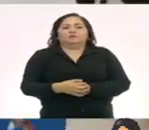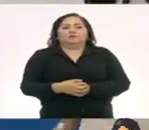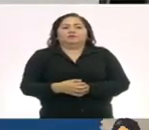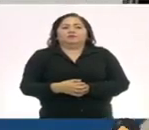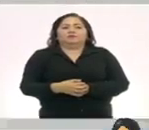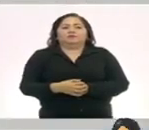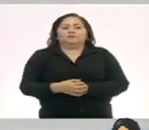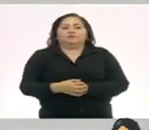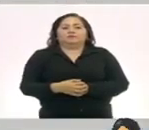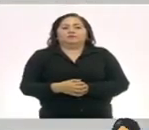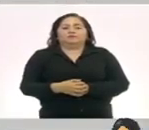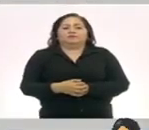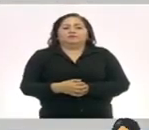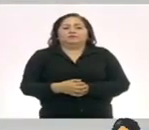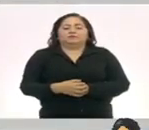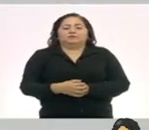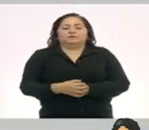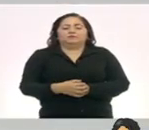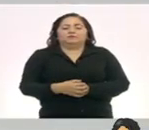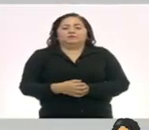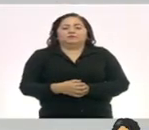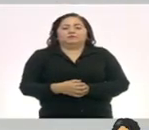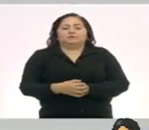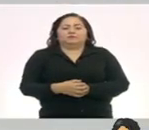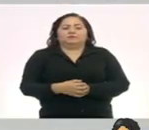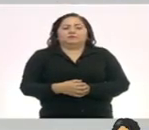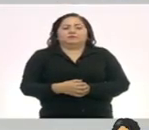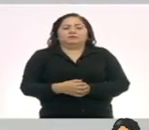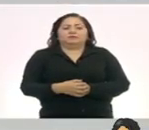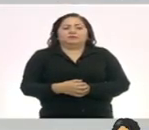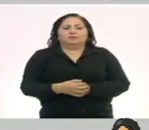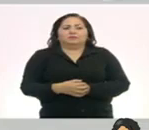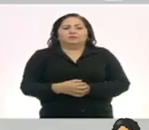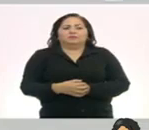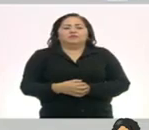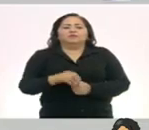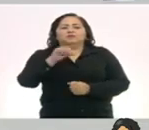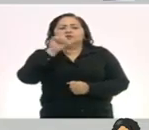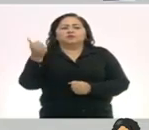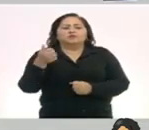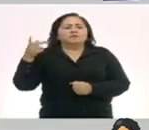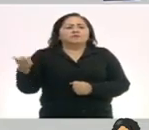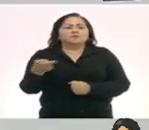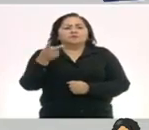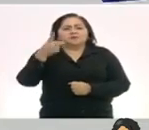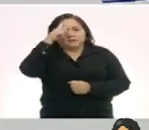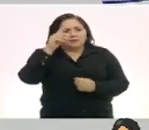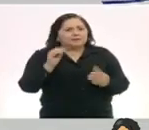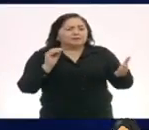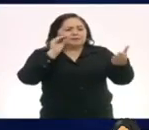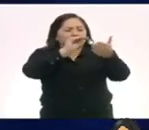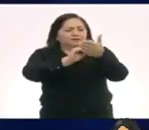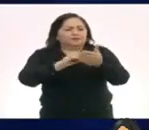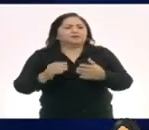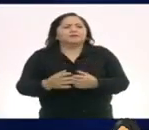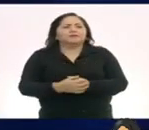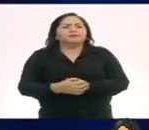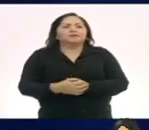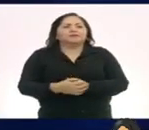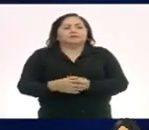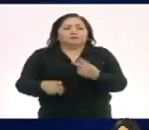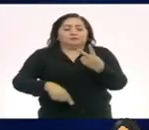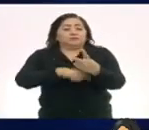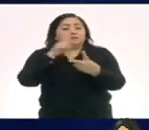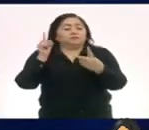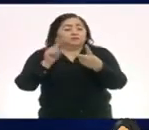30. Perfecto. Muy bien. María, ¿nos puedes hacer favor de leer la siguiente pregunta para tenerla fresca? Por supuesto que sí. Pregunta